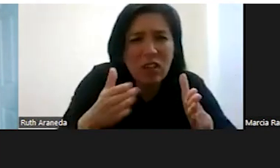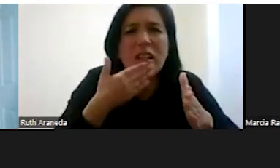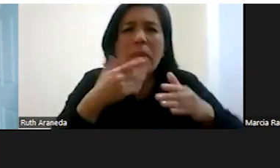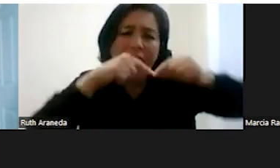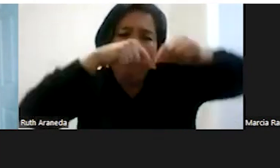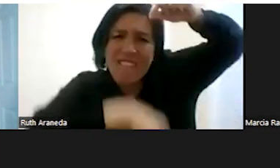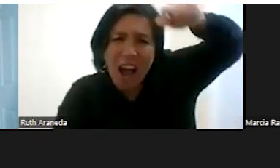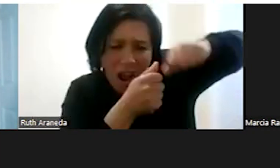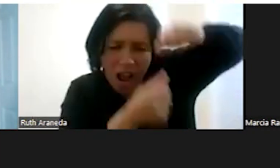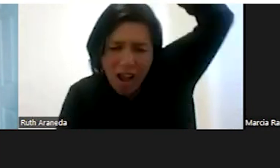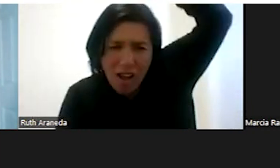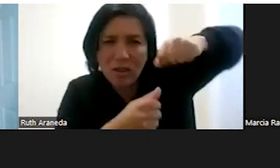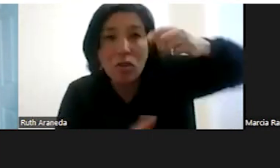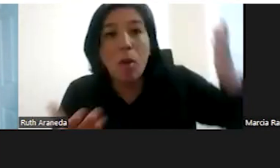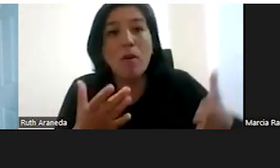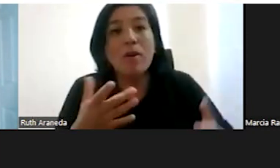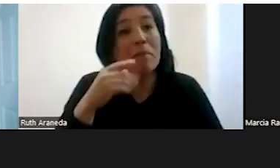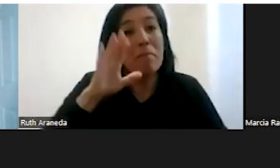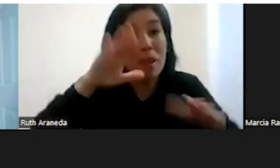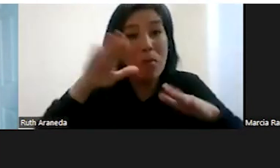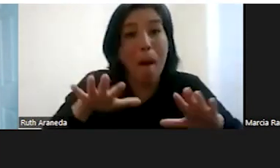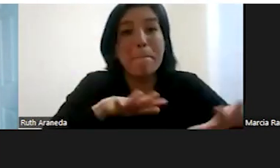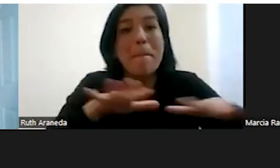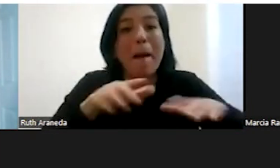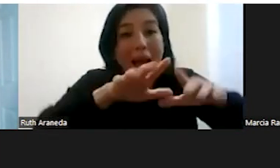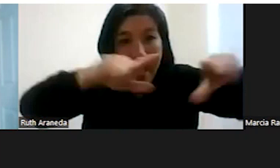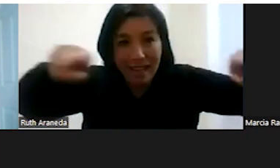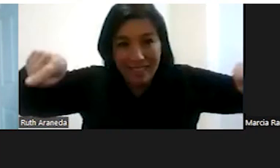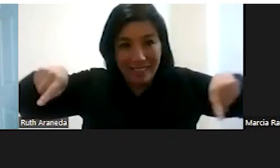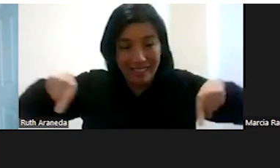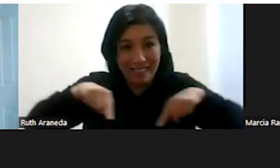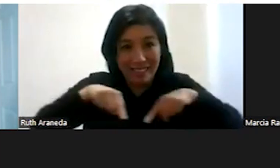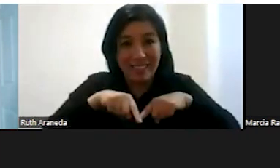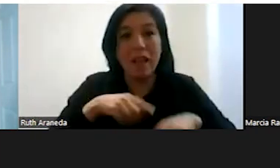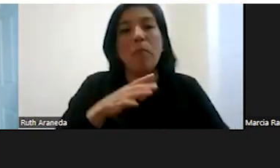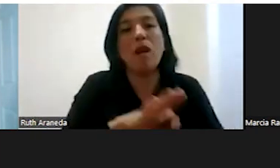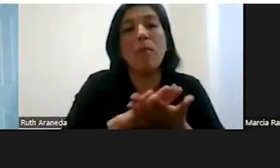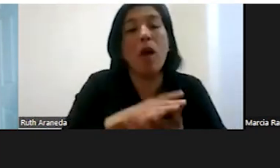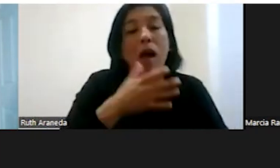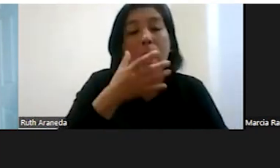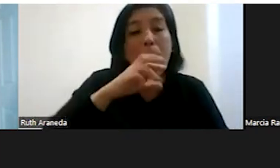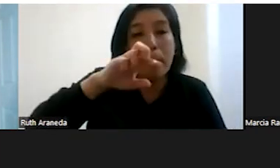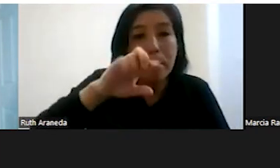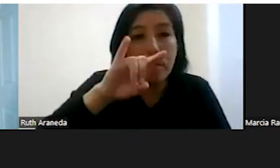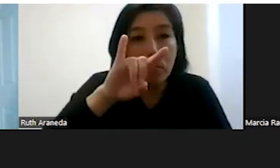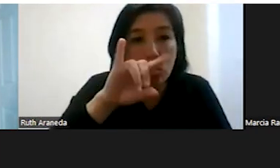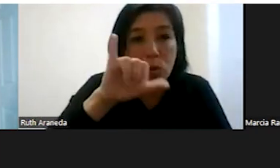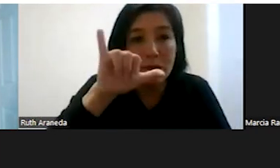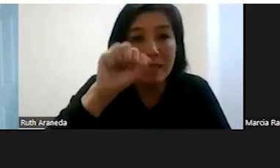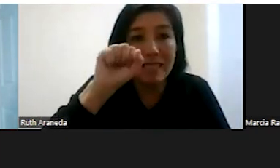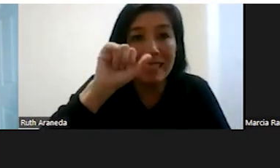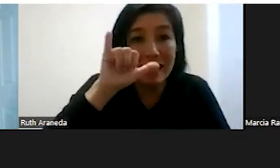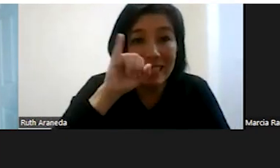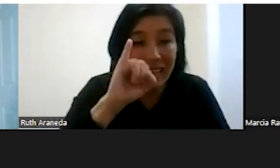extensión. Y por eso que tenemos ese mapita de Puyay, que se hizo en los años 90. 20 sitios en Puyay, con esas dimensiones. Pero no sabíamos la